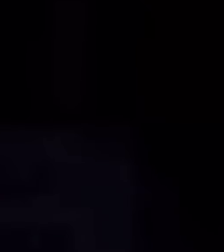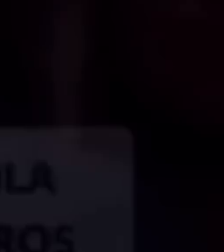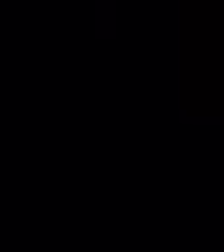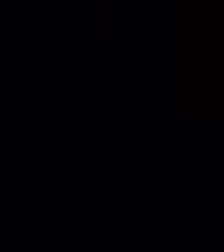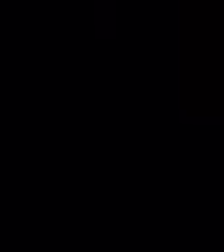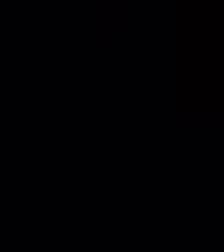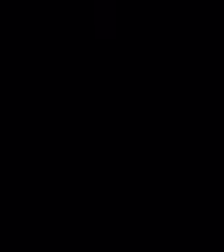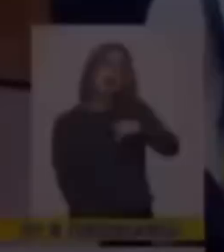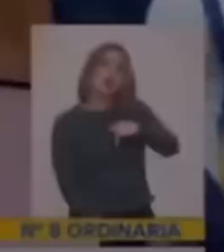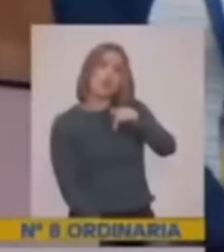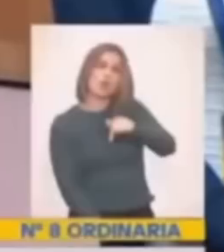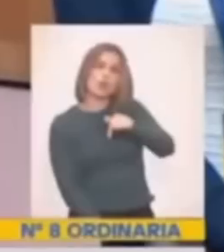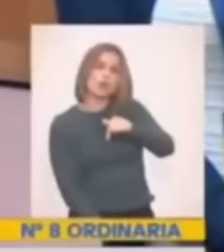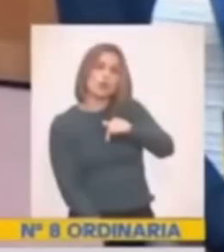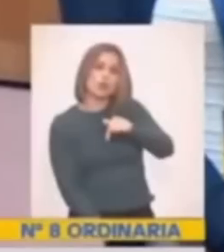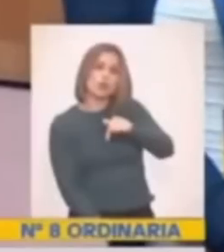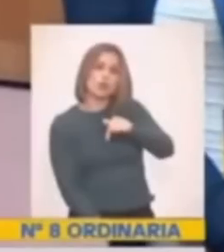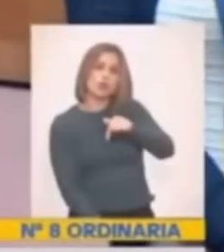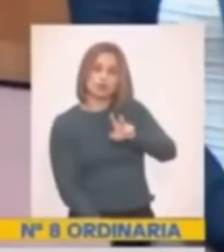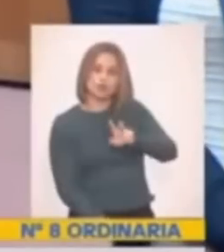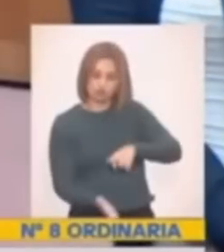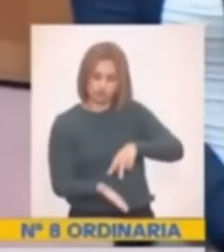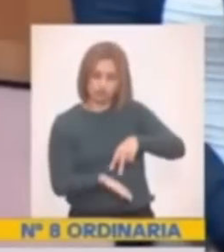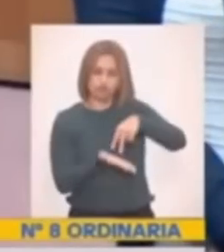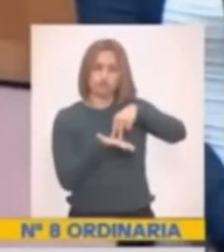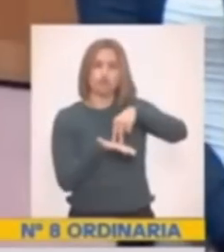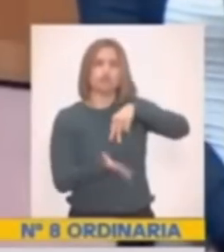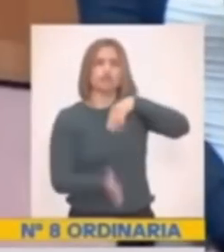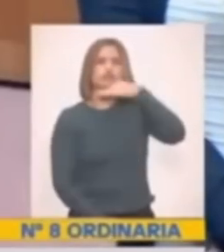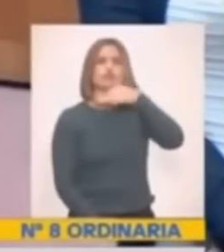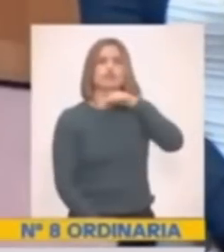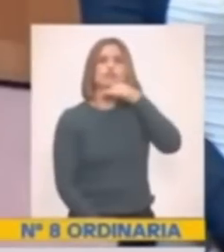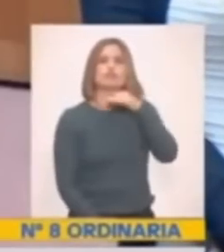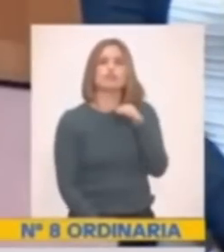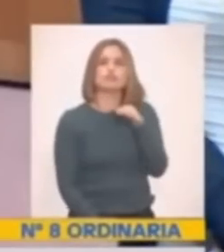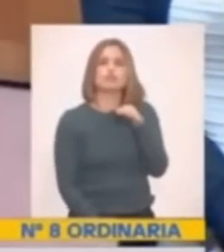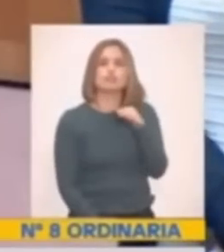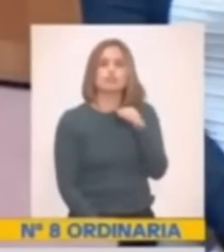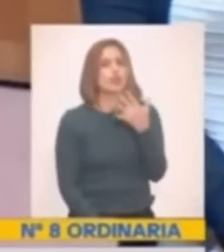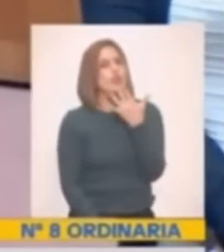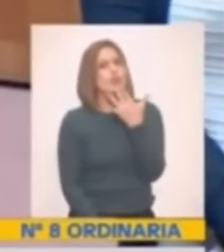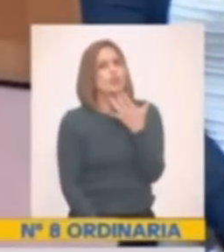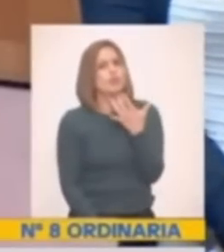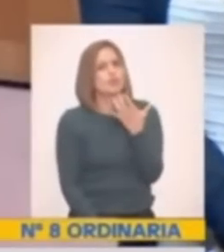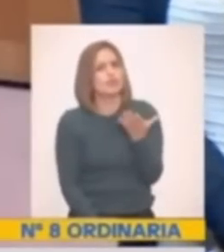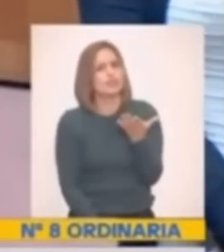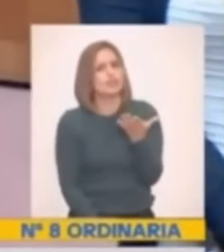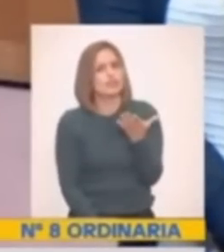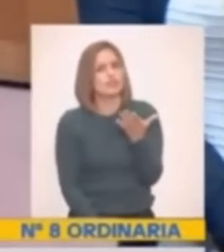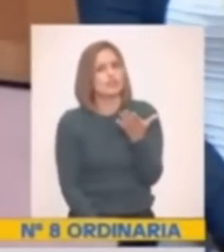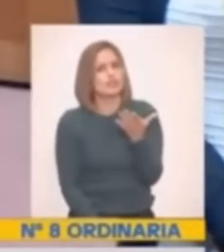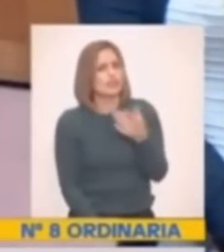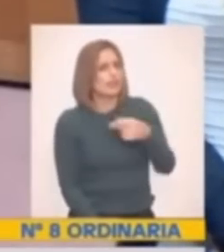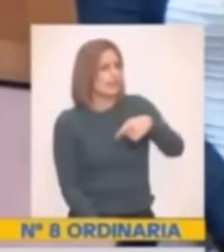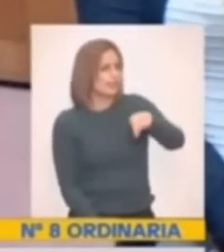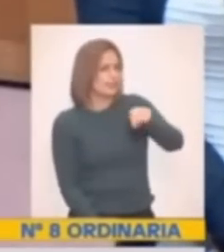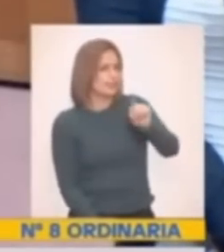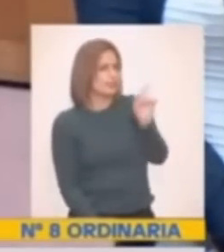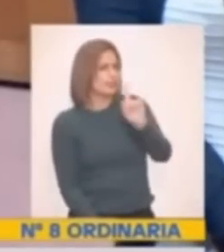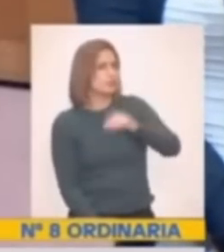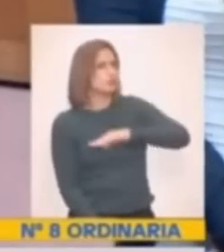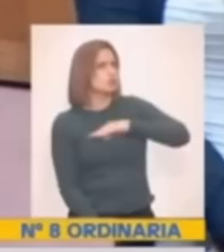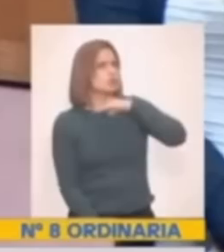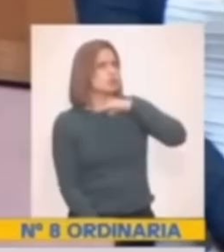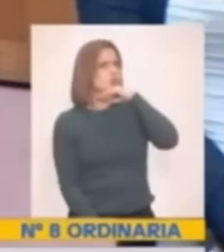evaden. Me pongo de pie para hablar. Porque al parecer... A este Senado no le basta con tener